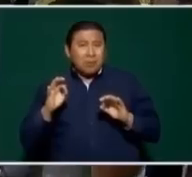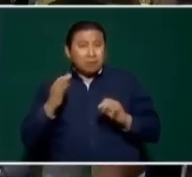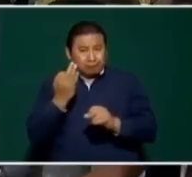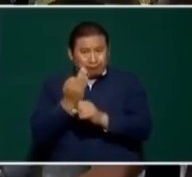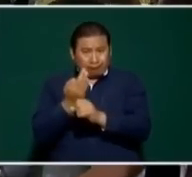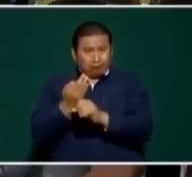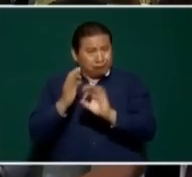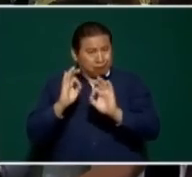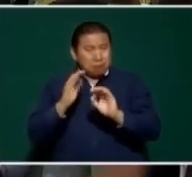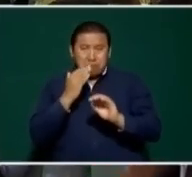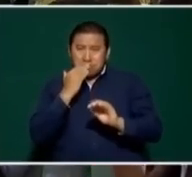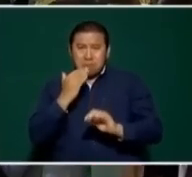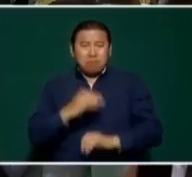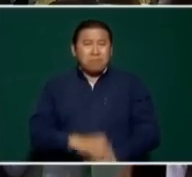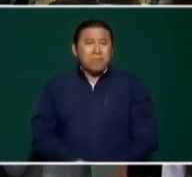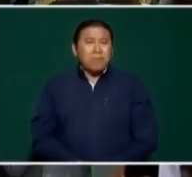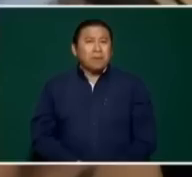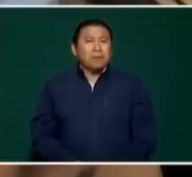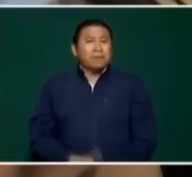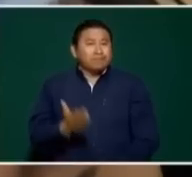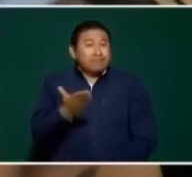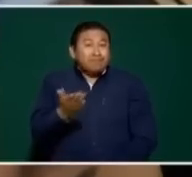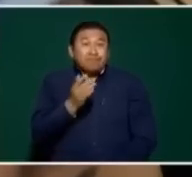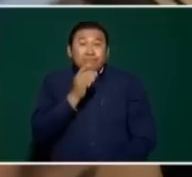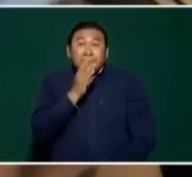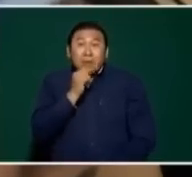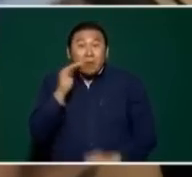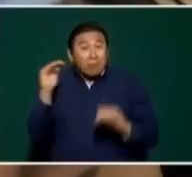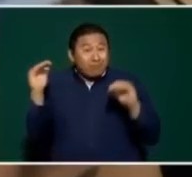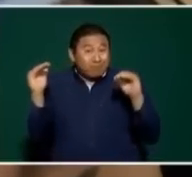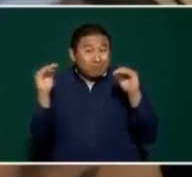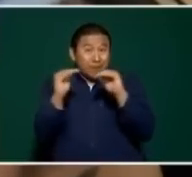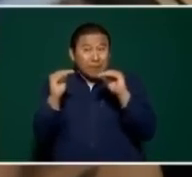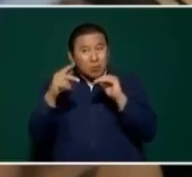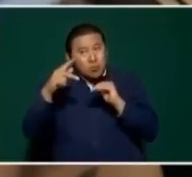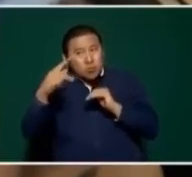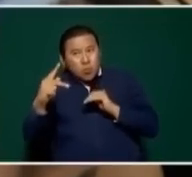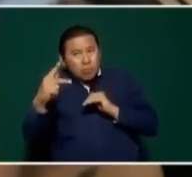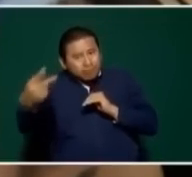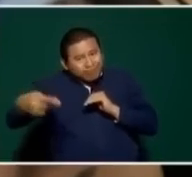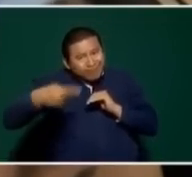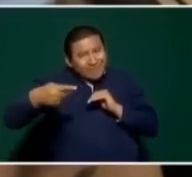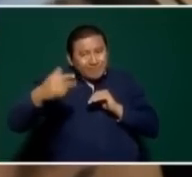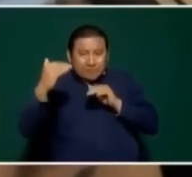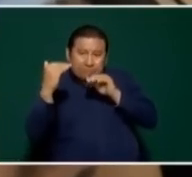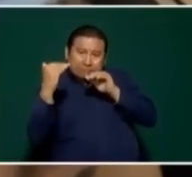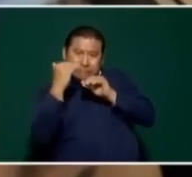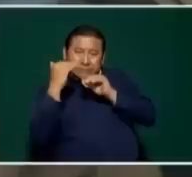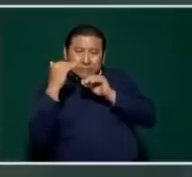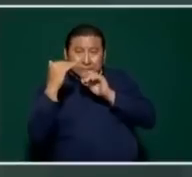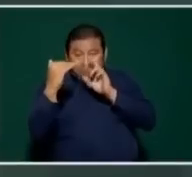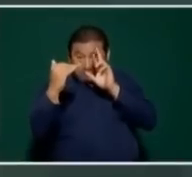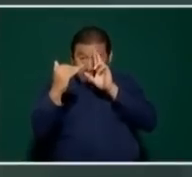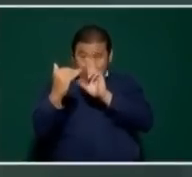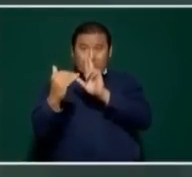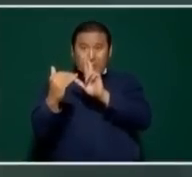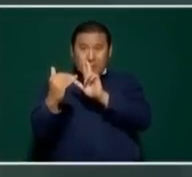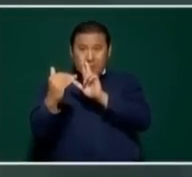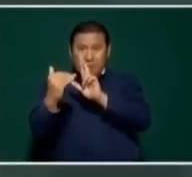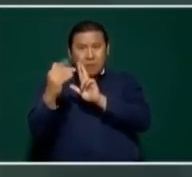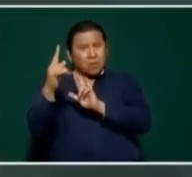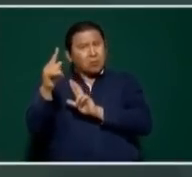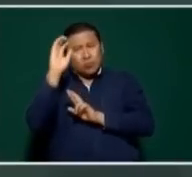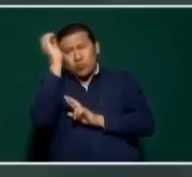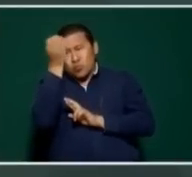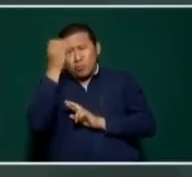estamos haciendo. De modo que no coincido con lo que tú planteas, pero respeto tu